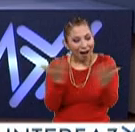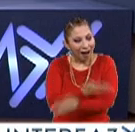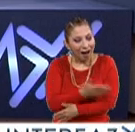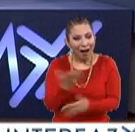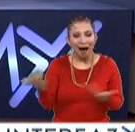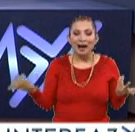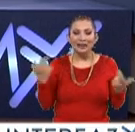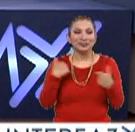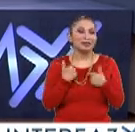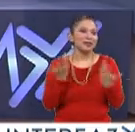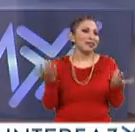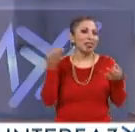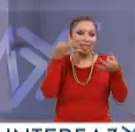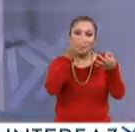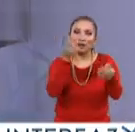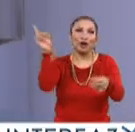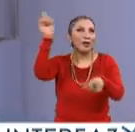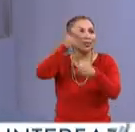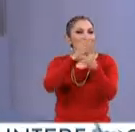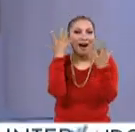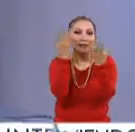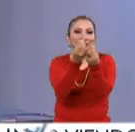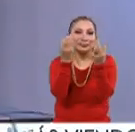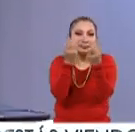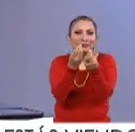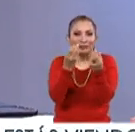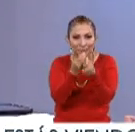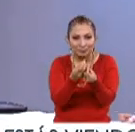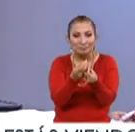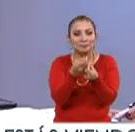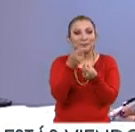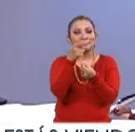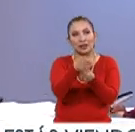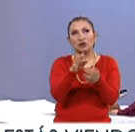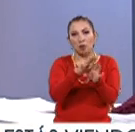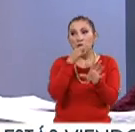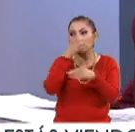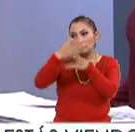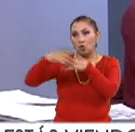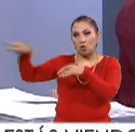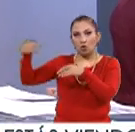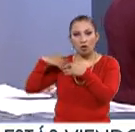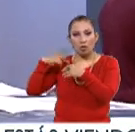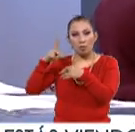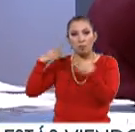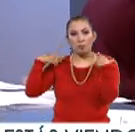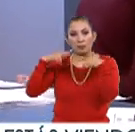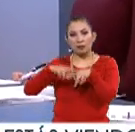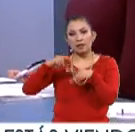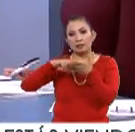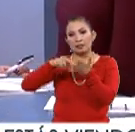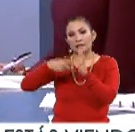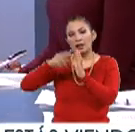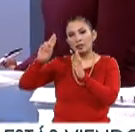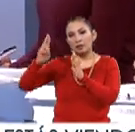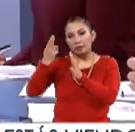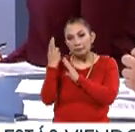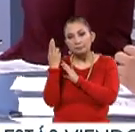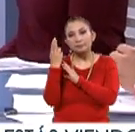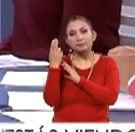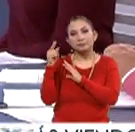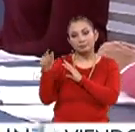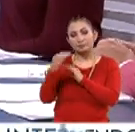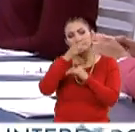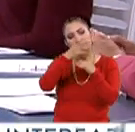bueno, pues yo me dedico todo el día a estar ahí. Esto fue convocado por un profesor de arquitectura de la universidad